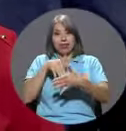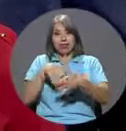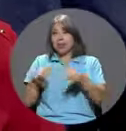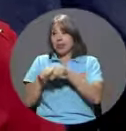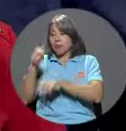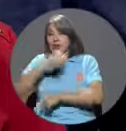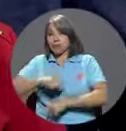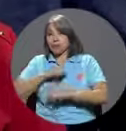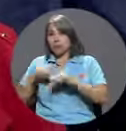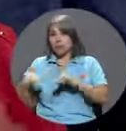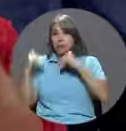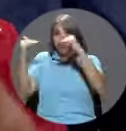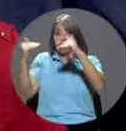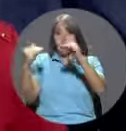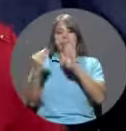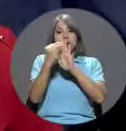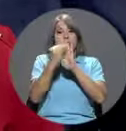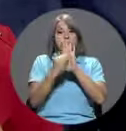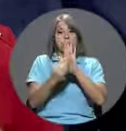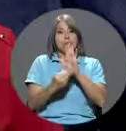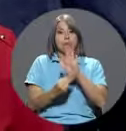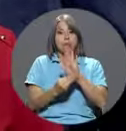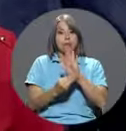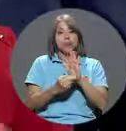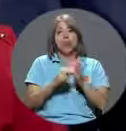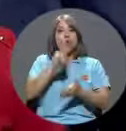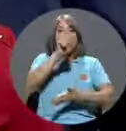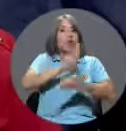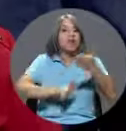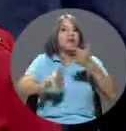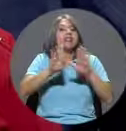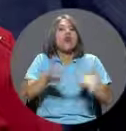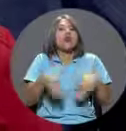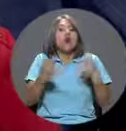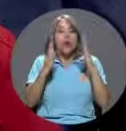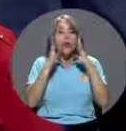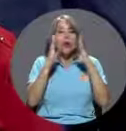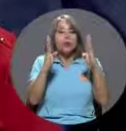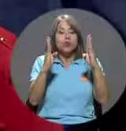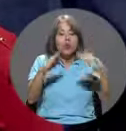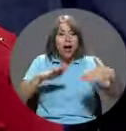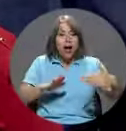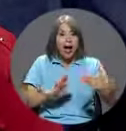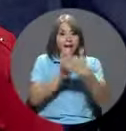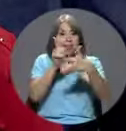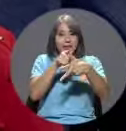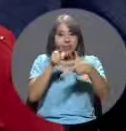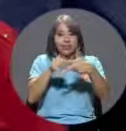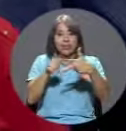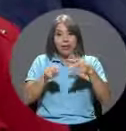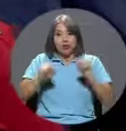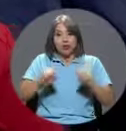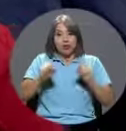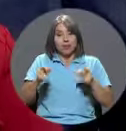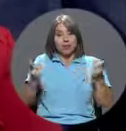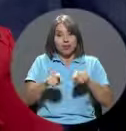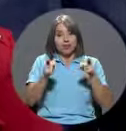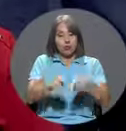año, estableciendo el protocolo de actuación de la universidad ante estas tres